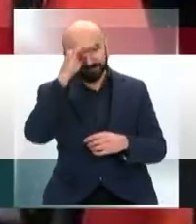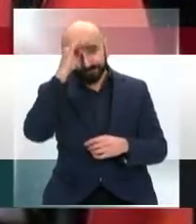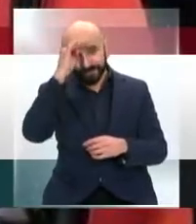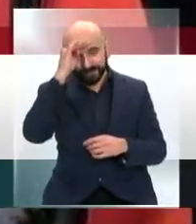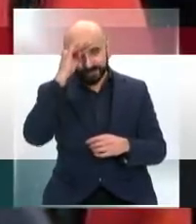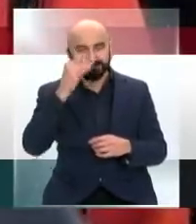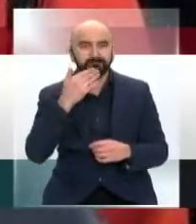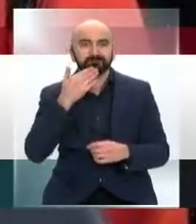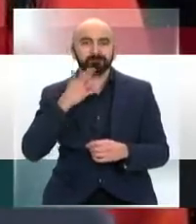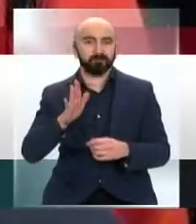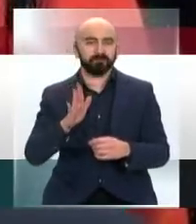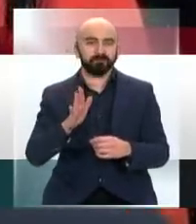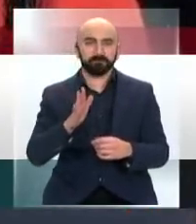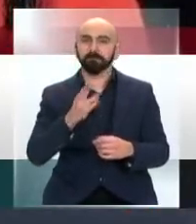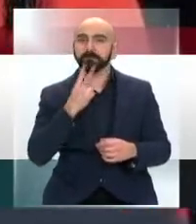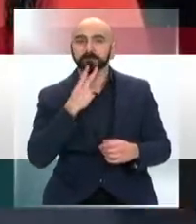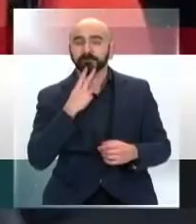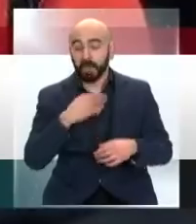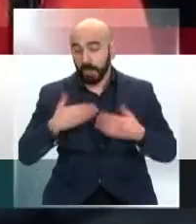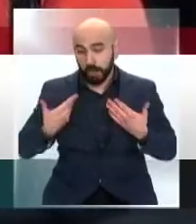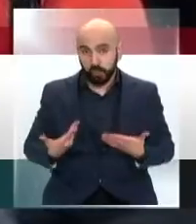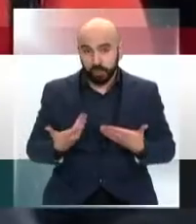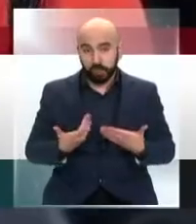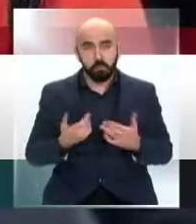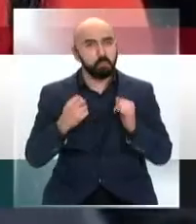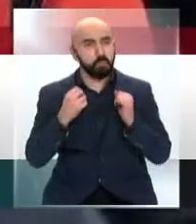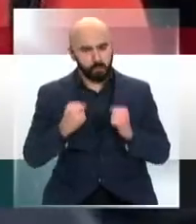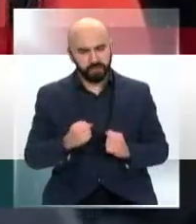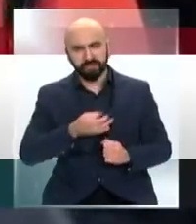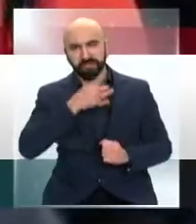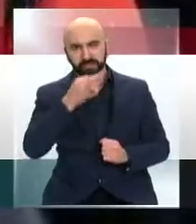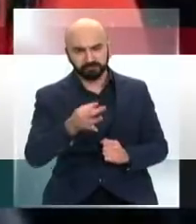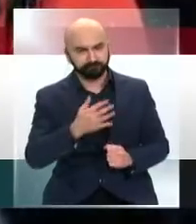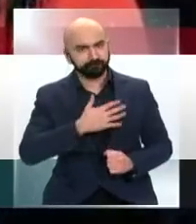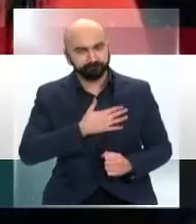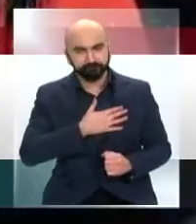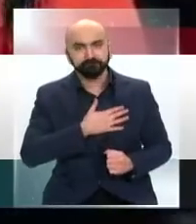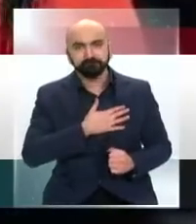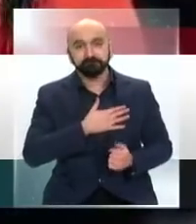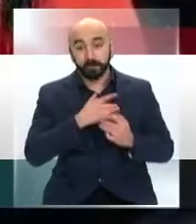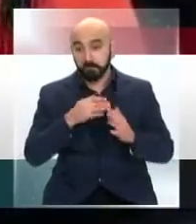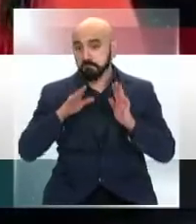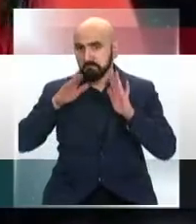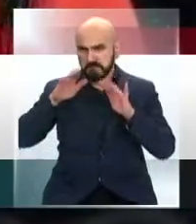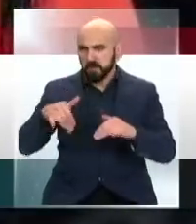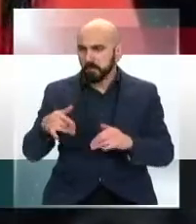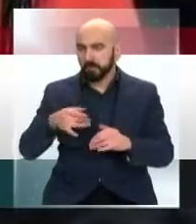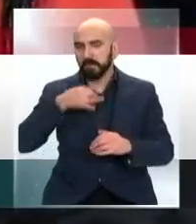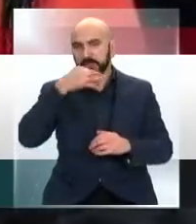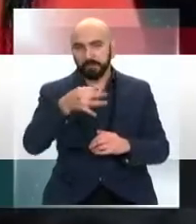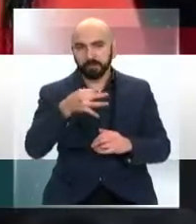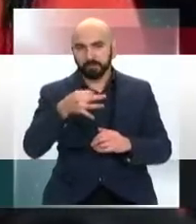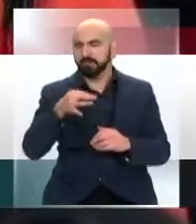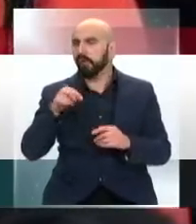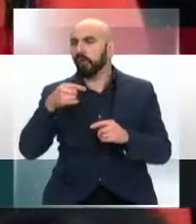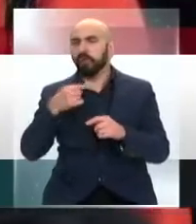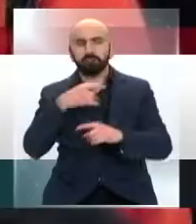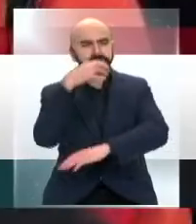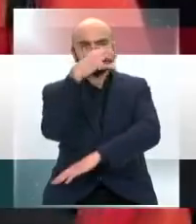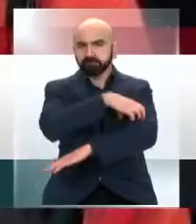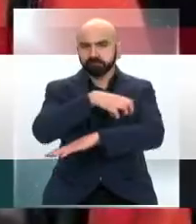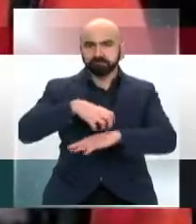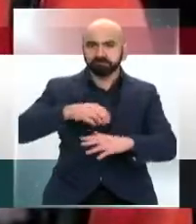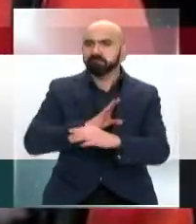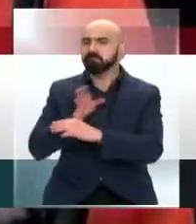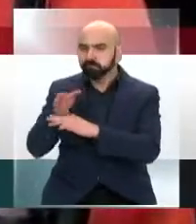podemos decir hoy día con mucha alegría, con mucha esperanza, tal como hemos repetido en las plazas de nuestro país, en las regiones, en los